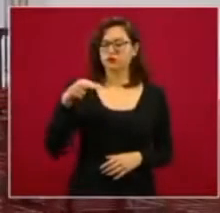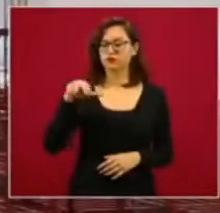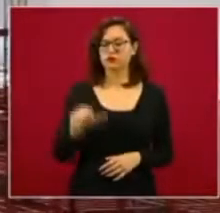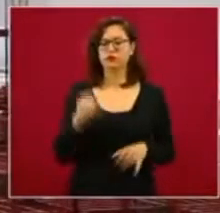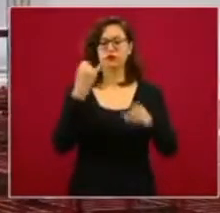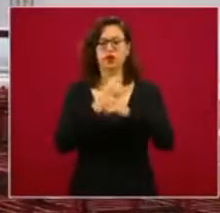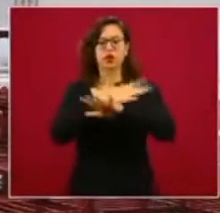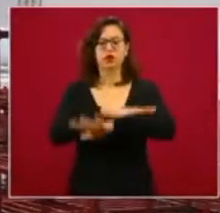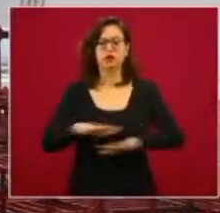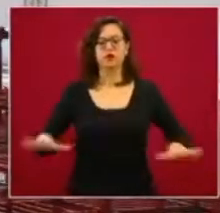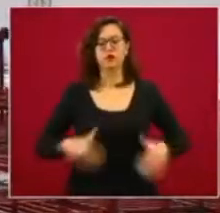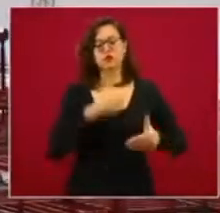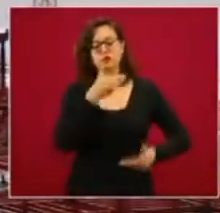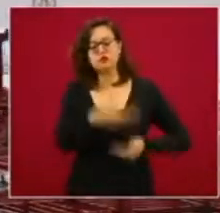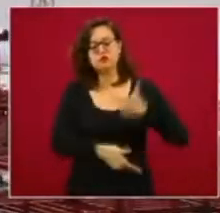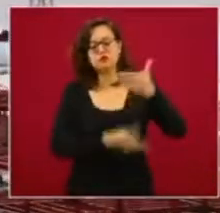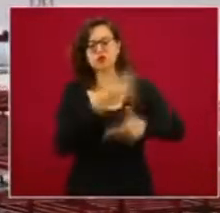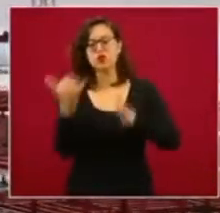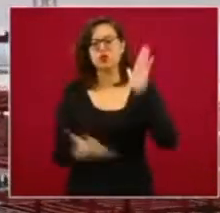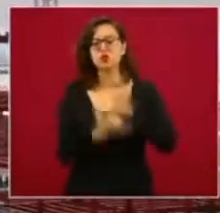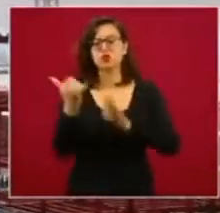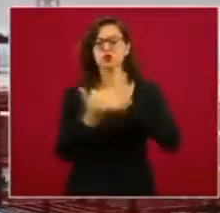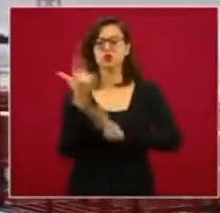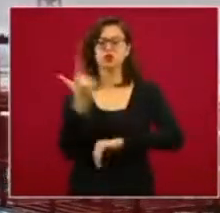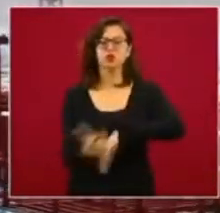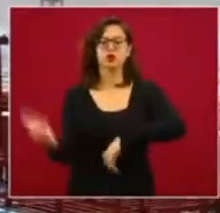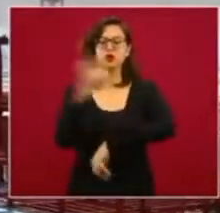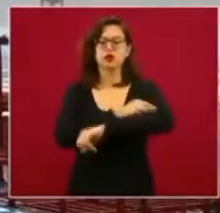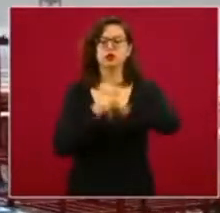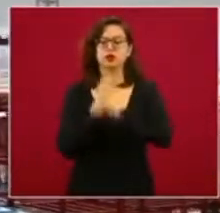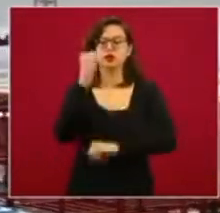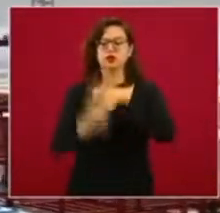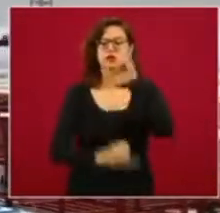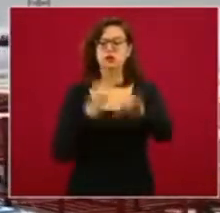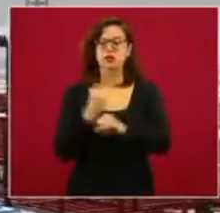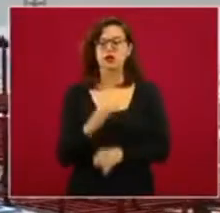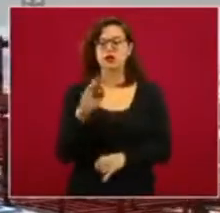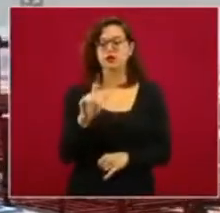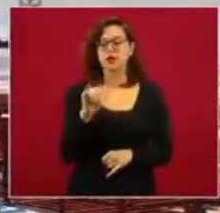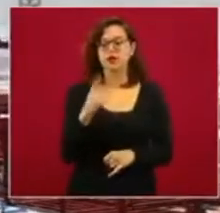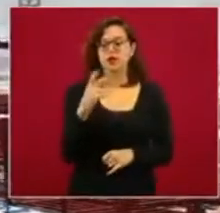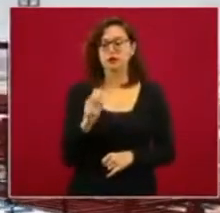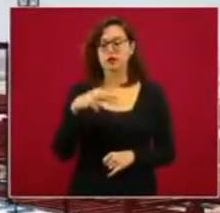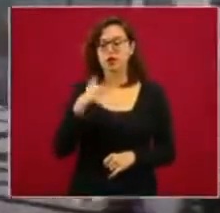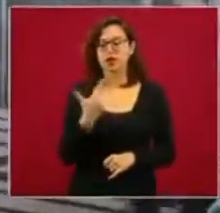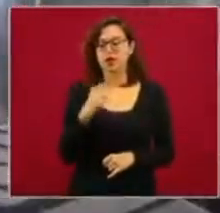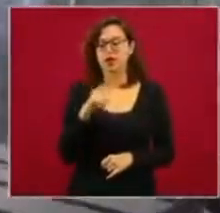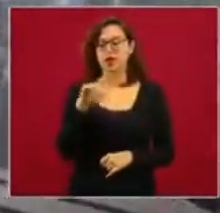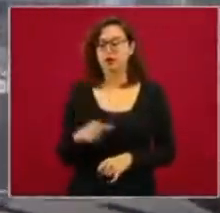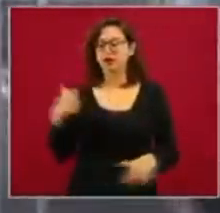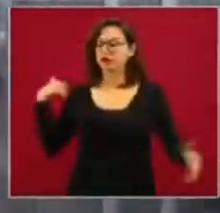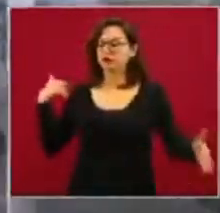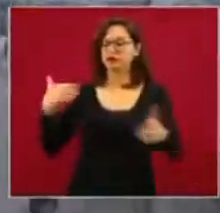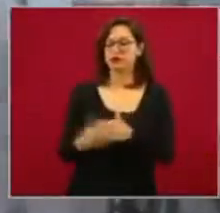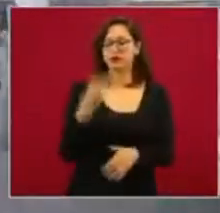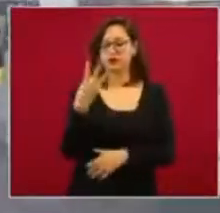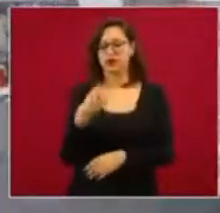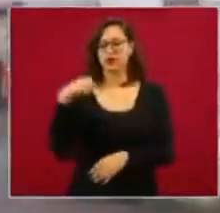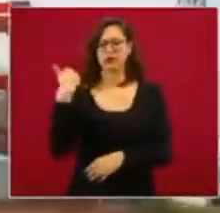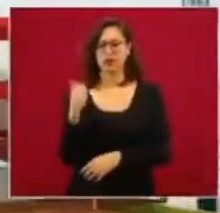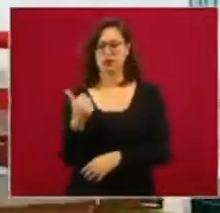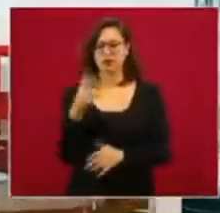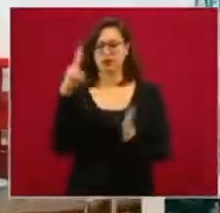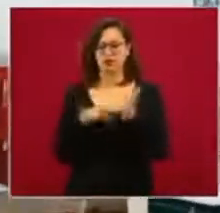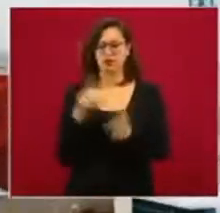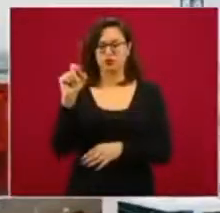los avances en la construcción del Aeropuerto Internacional Felipe Ángeles al 3 de agosto de 2020. En la terminal de